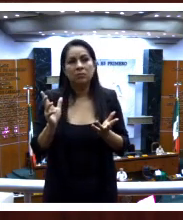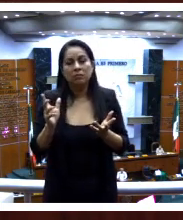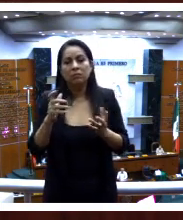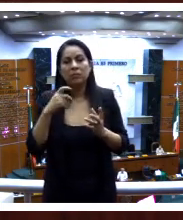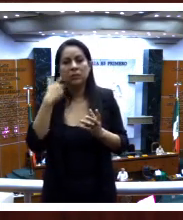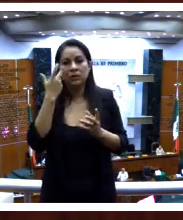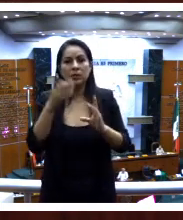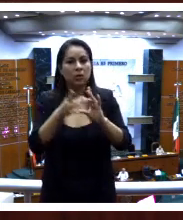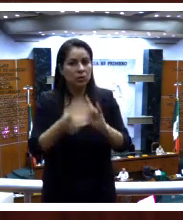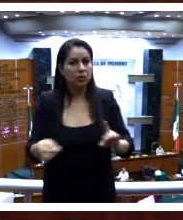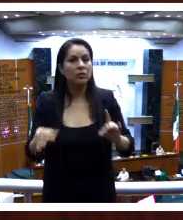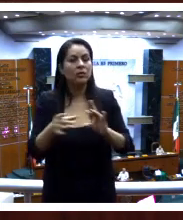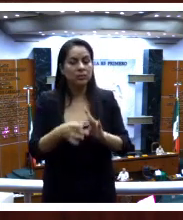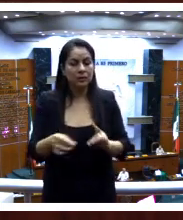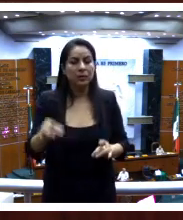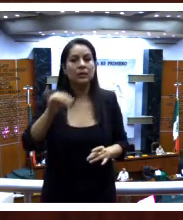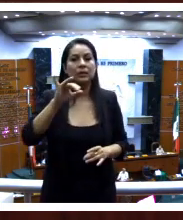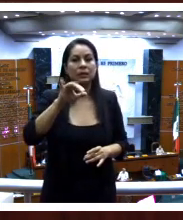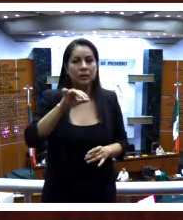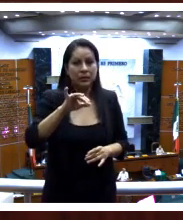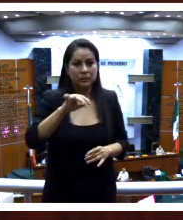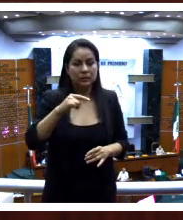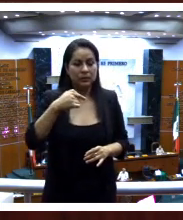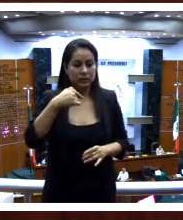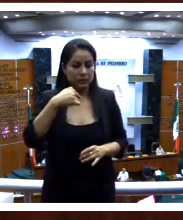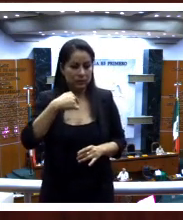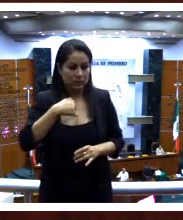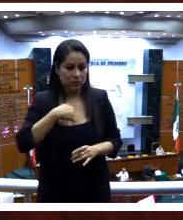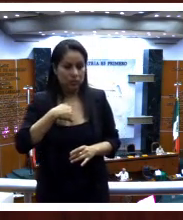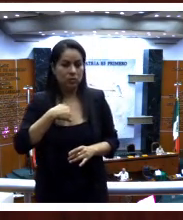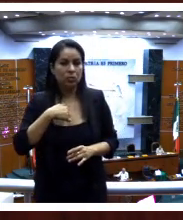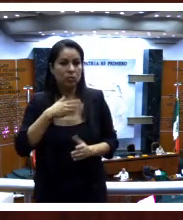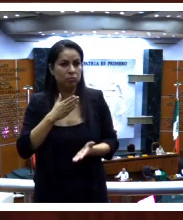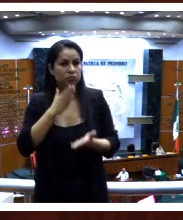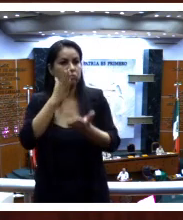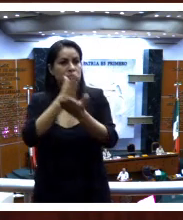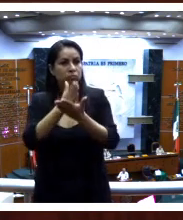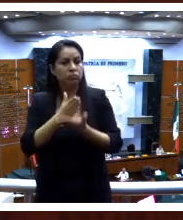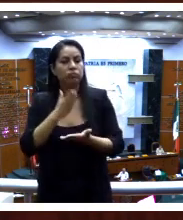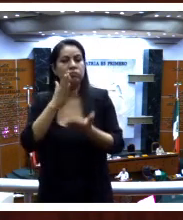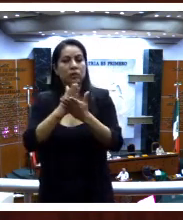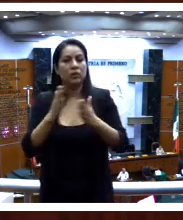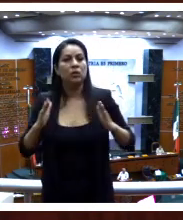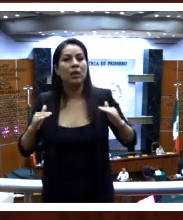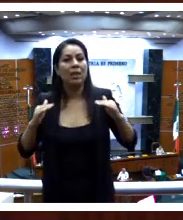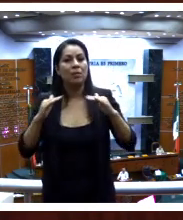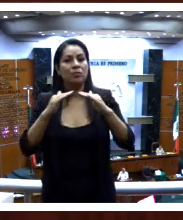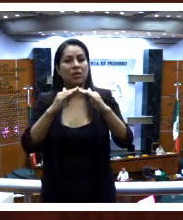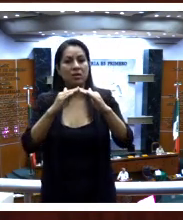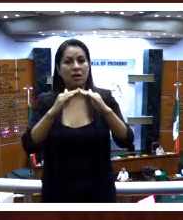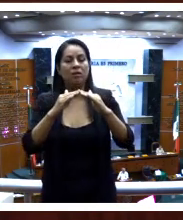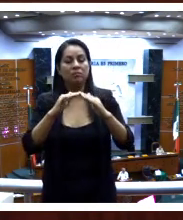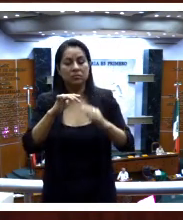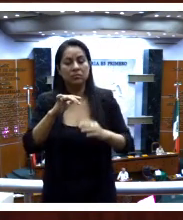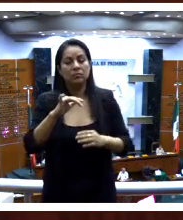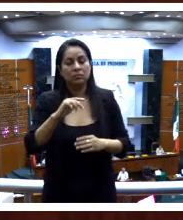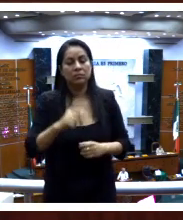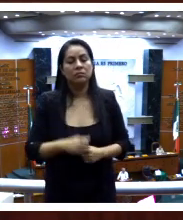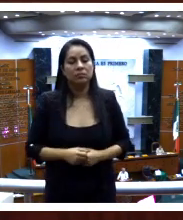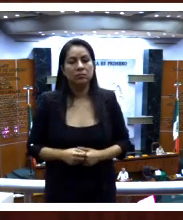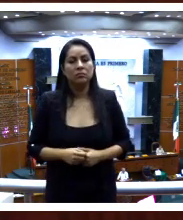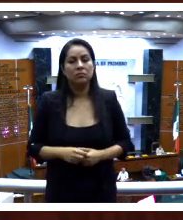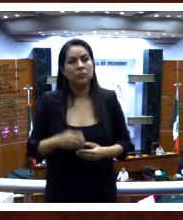quiero decir que sí, en mi caso sí he recorrido la montaña, he